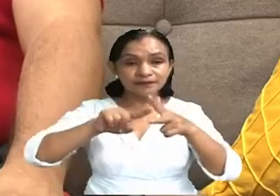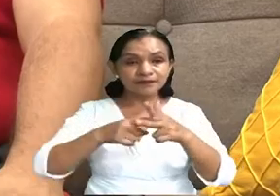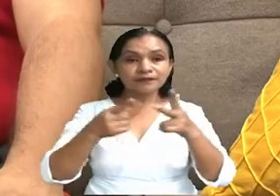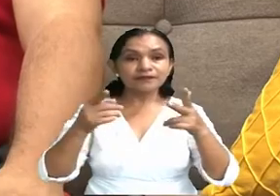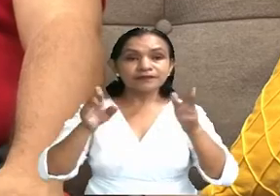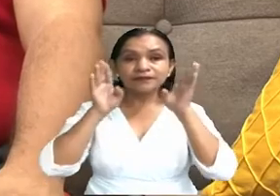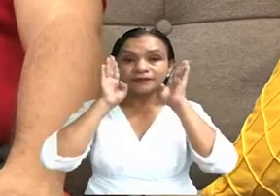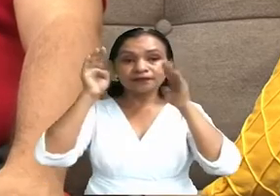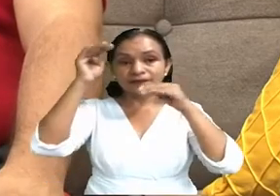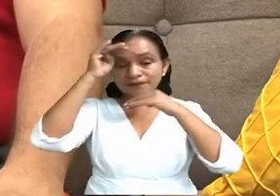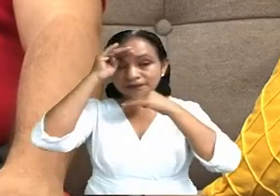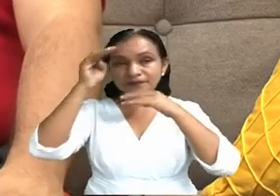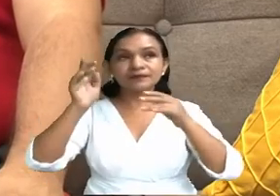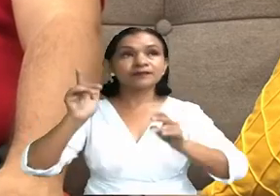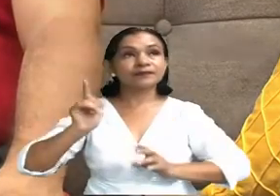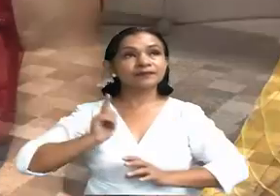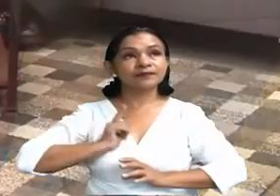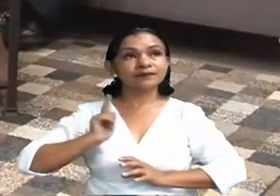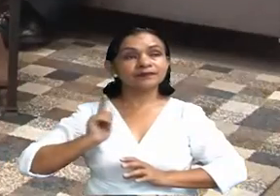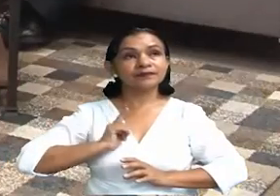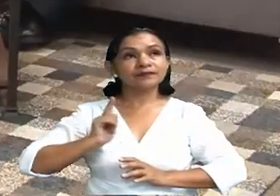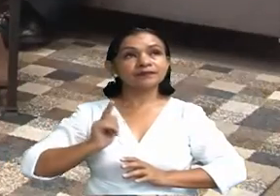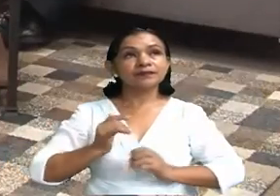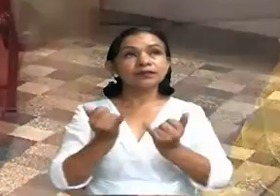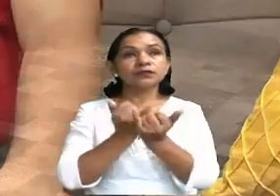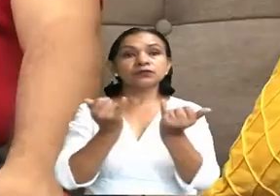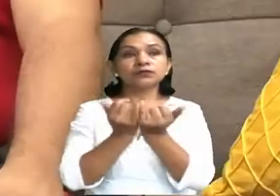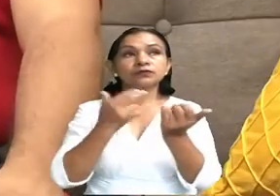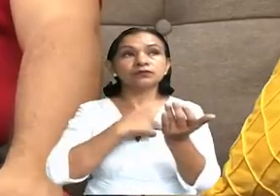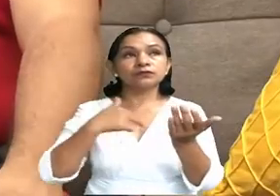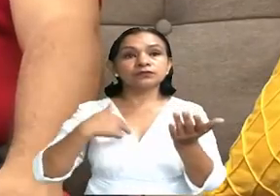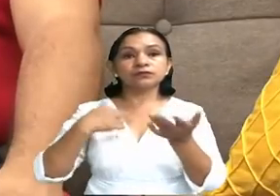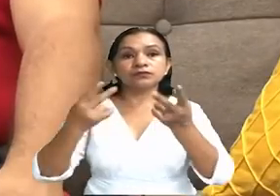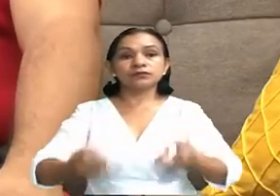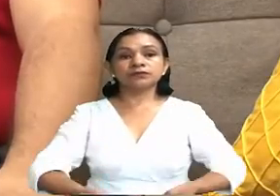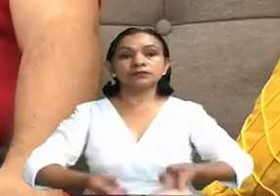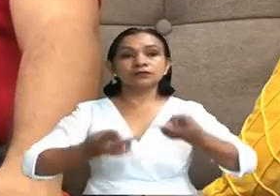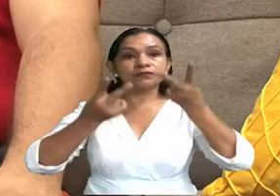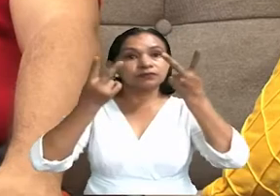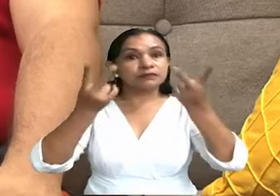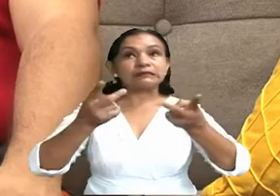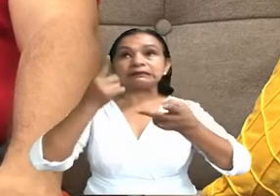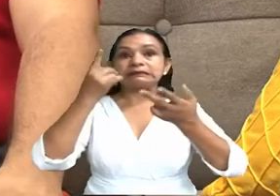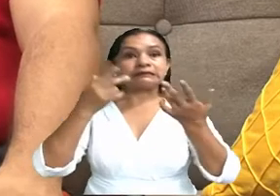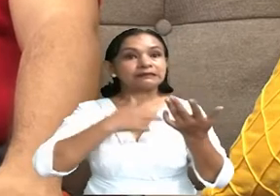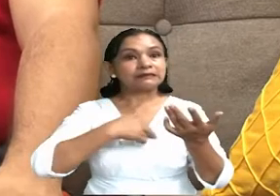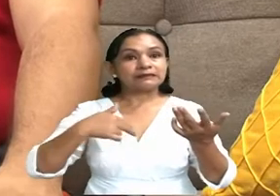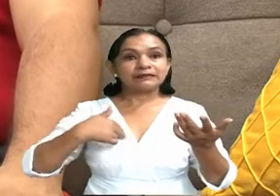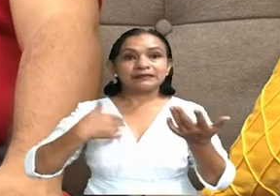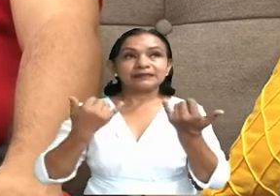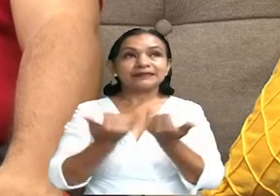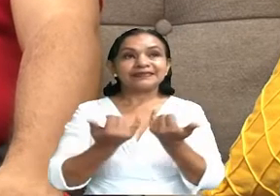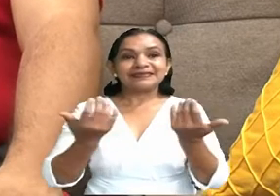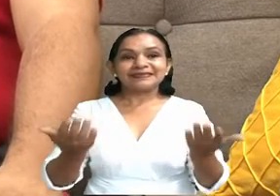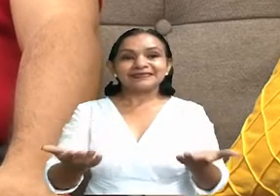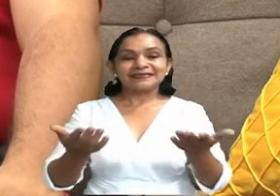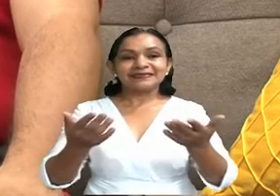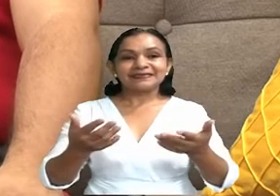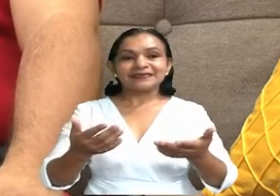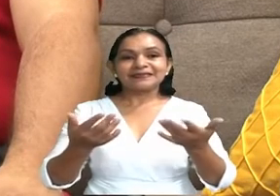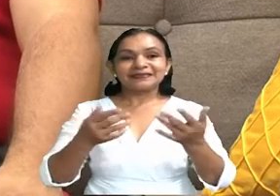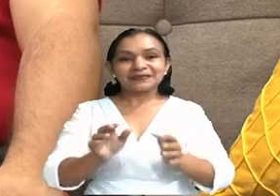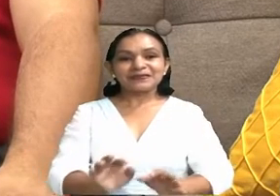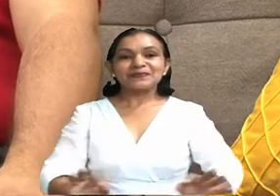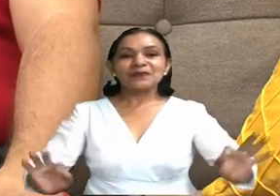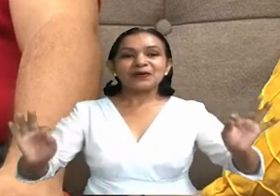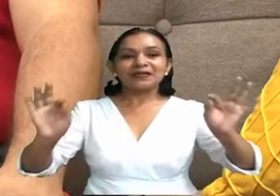privada, sí, sí, tenga las condiciones debidas de accesibilidad. Entonces, esta es una línea importante